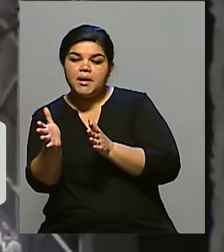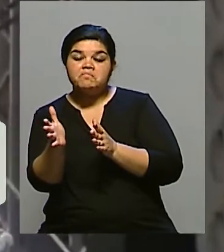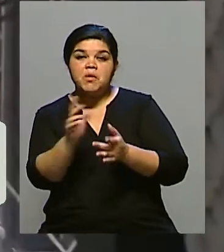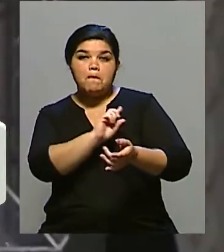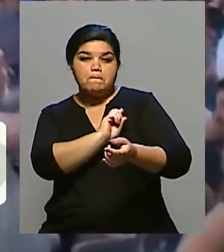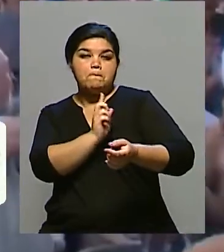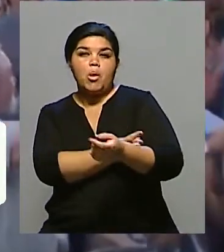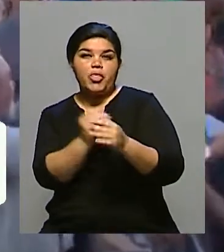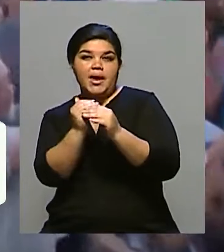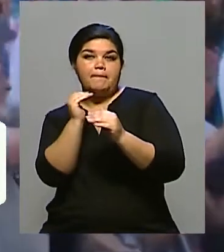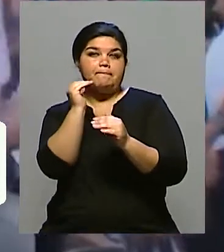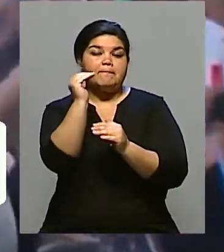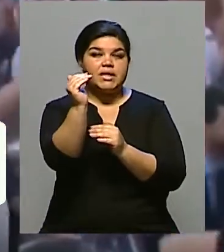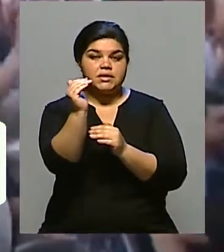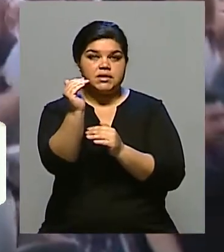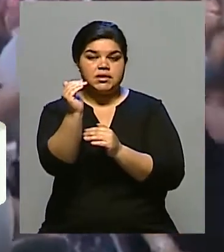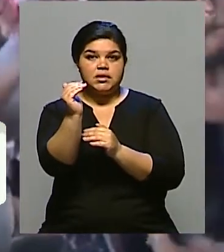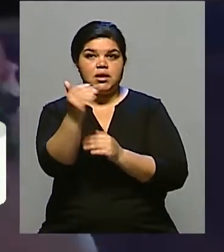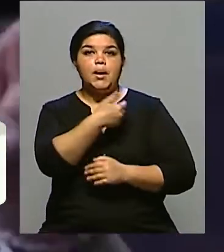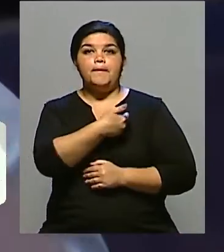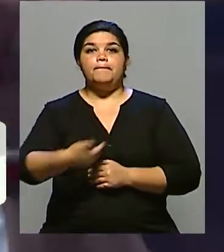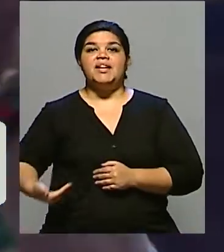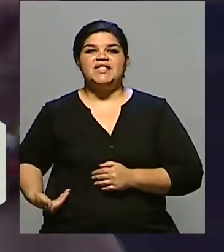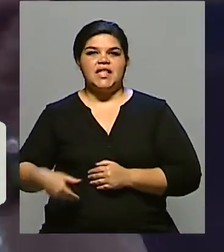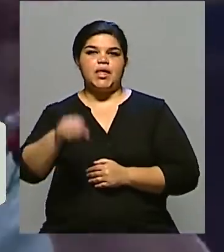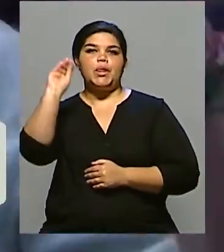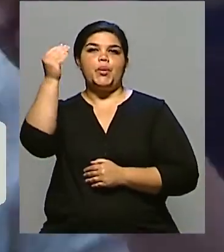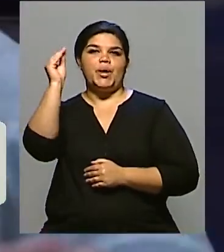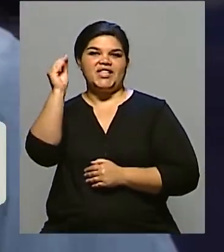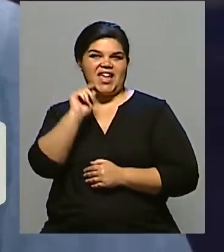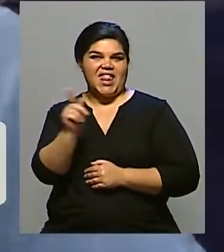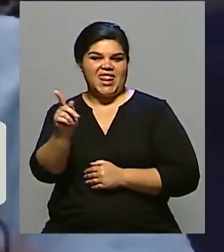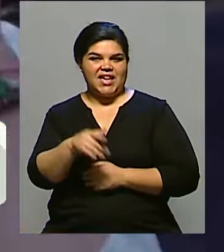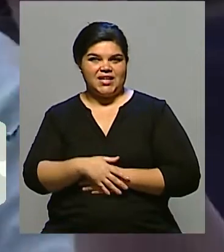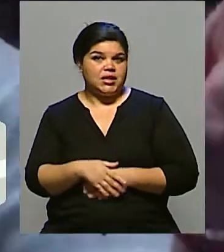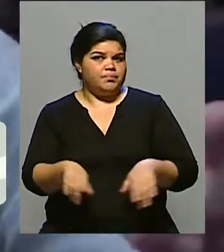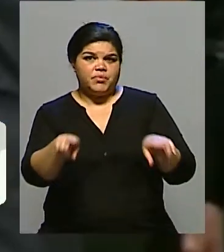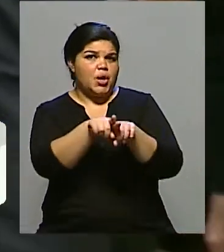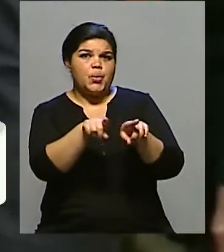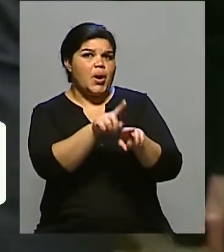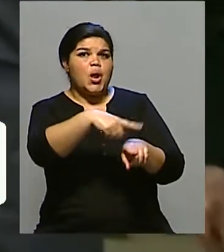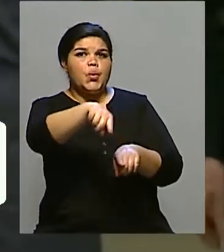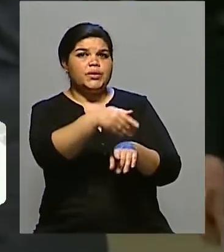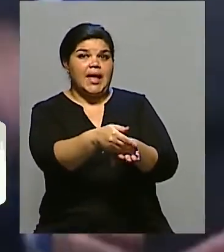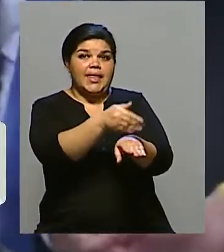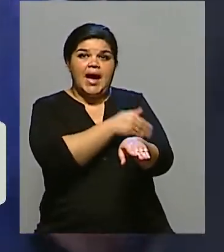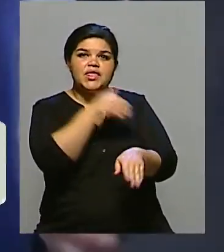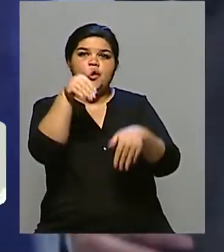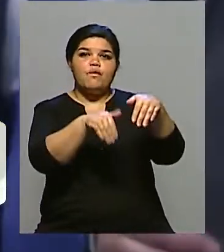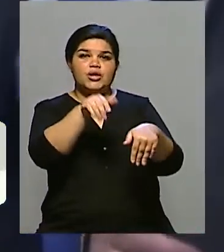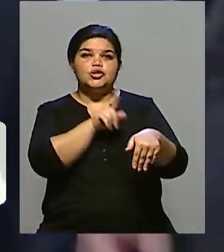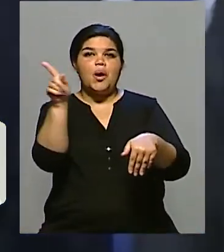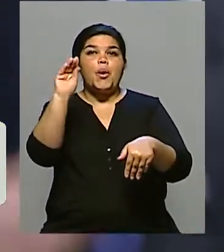poder, que el presidente de Brasil, que ustedes vieron también en las últimas elecciones que se hicieron allá,